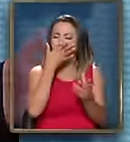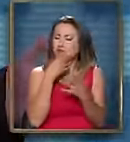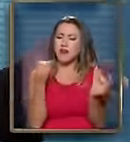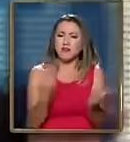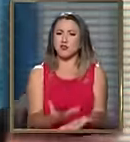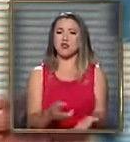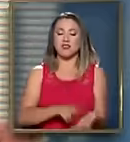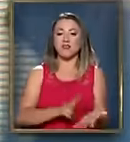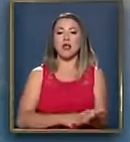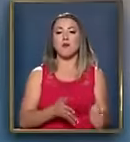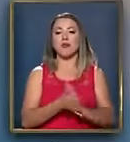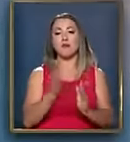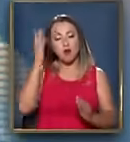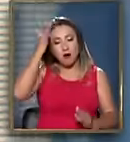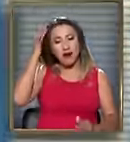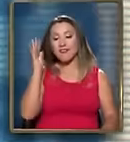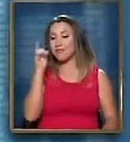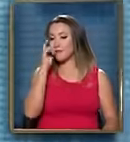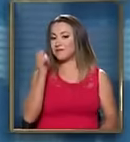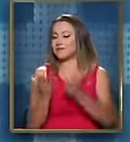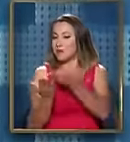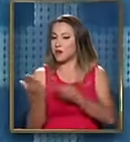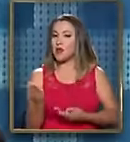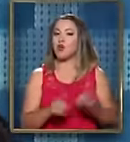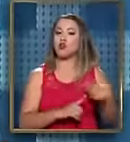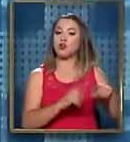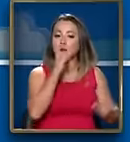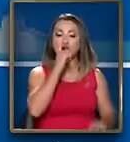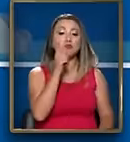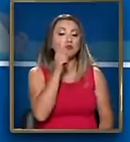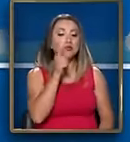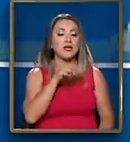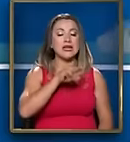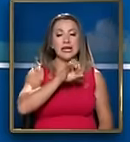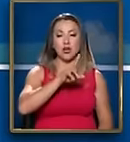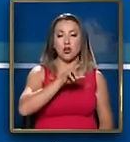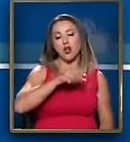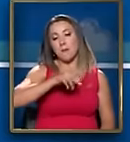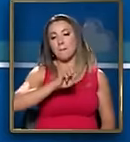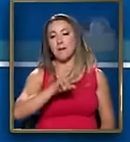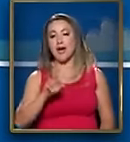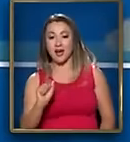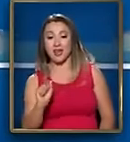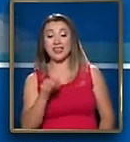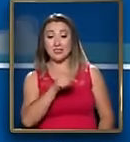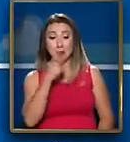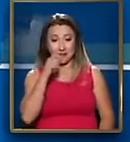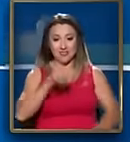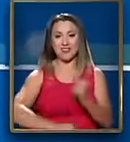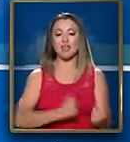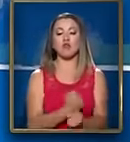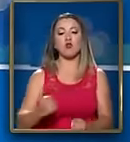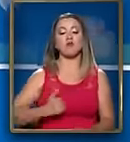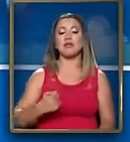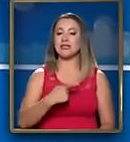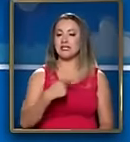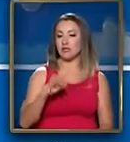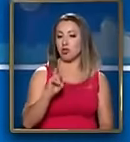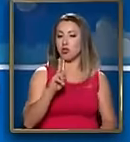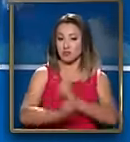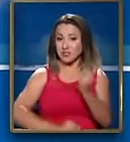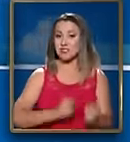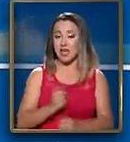mira, Gabriela Mistral, Pablo Neruda, Nicanor Parra. Ustedes saben que Nicanor Parra este año va a cumplir 102